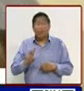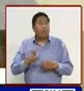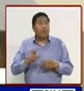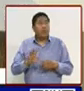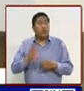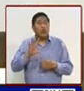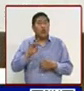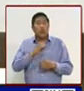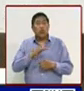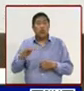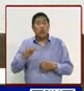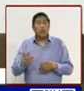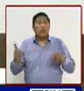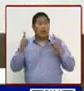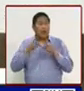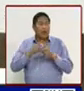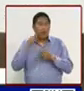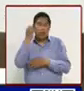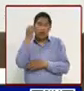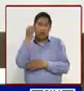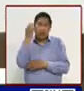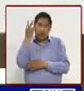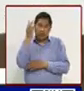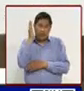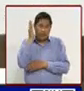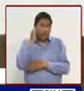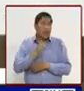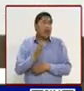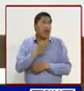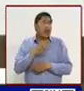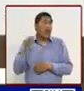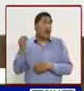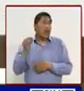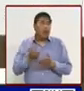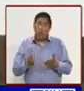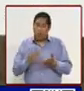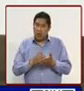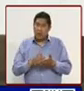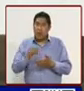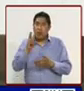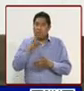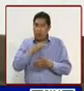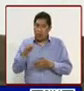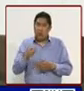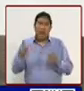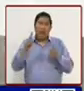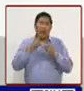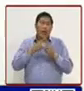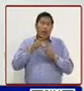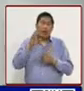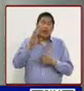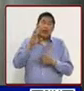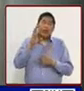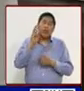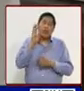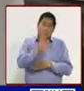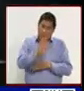de 8:30 a las 12:00 y se reinicia a las 14:30 hasta las